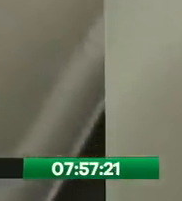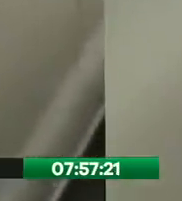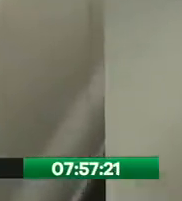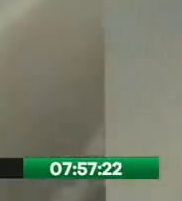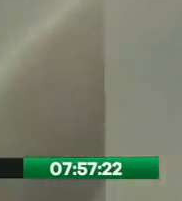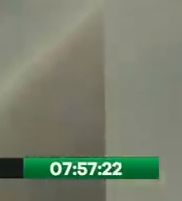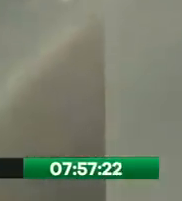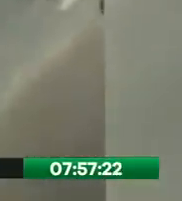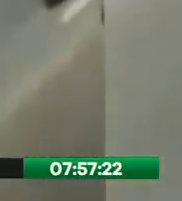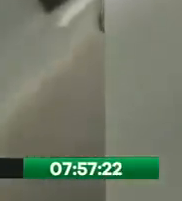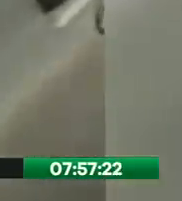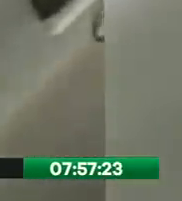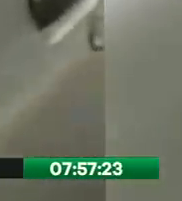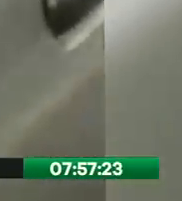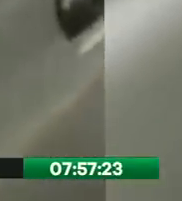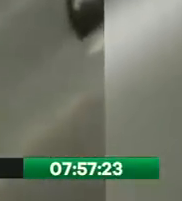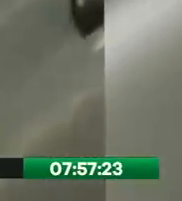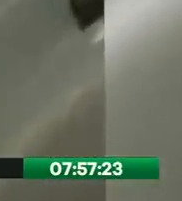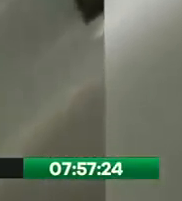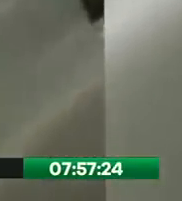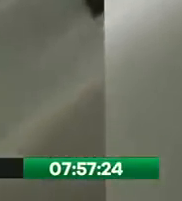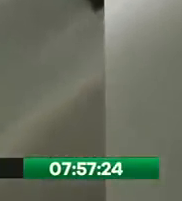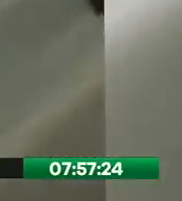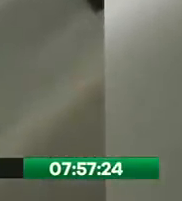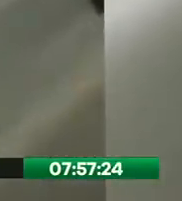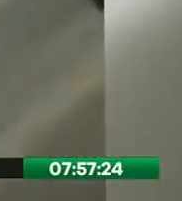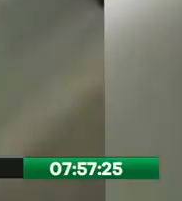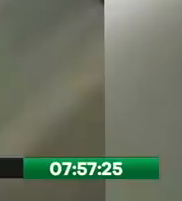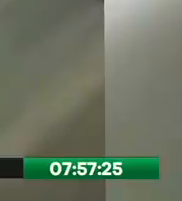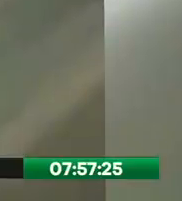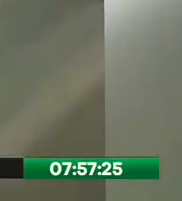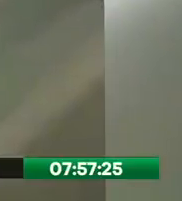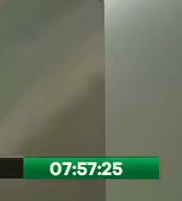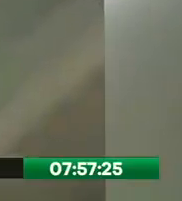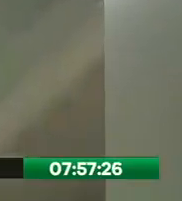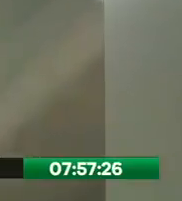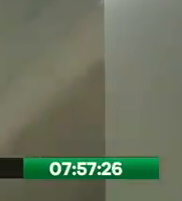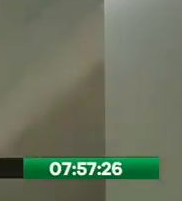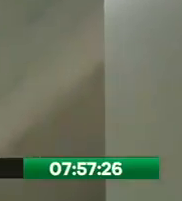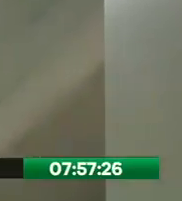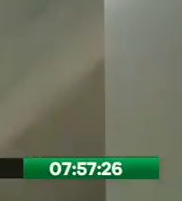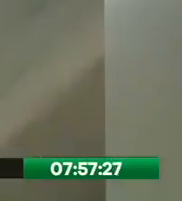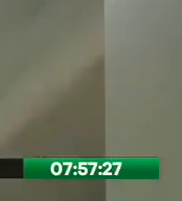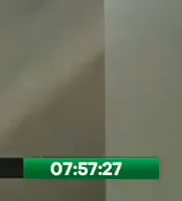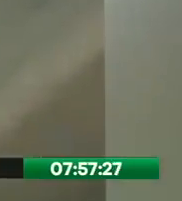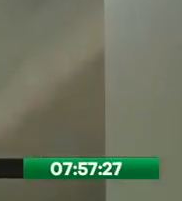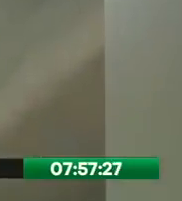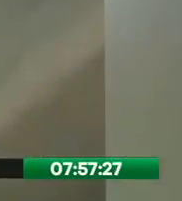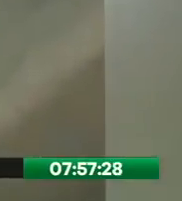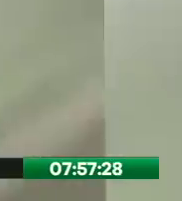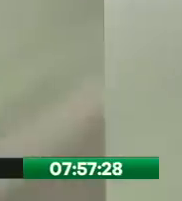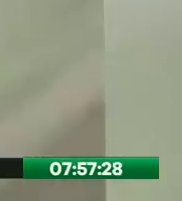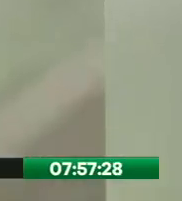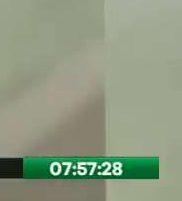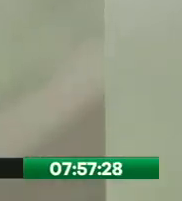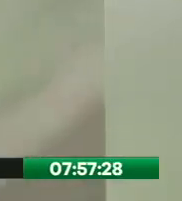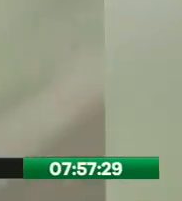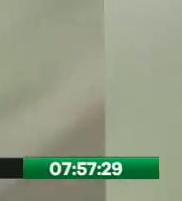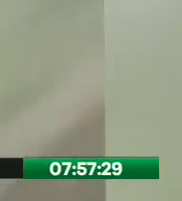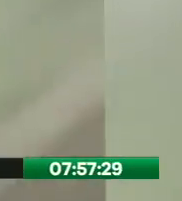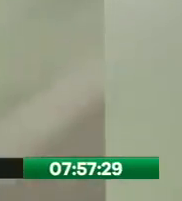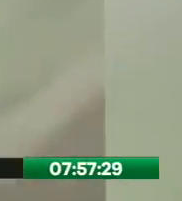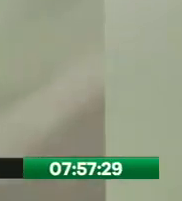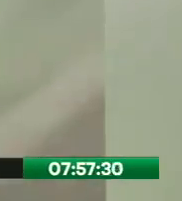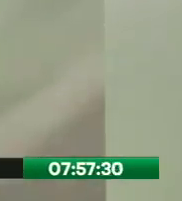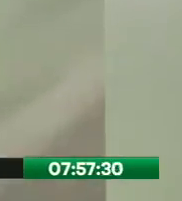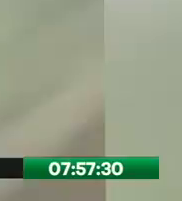video es en la capital de la República, o se generó en la capital de la República, donde presuntamente hay una persona de estado etílico que estaba conduciendo, que lo